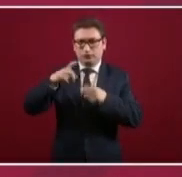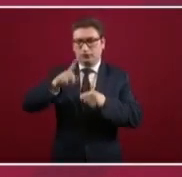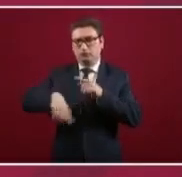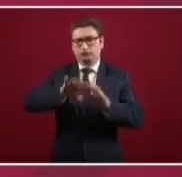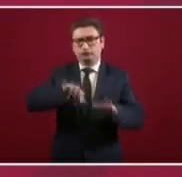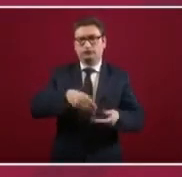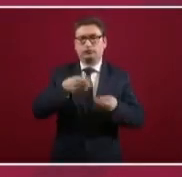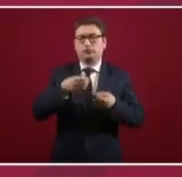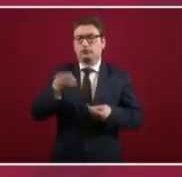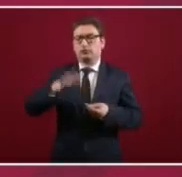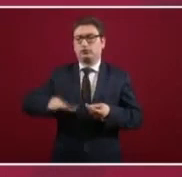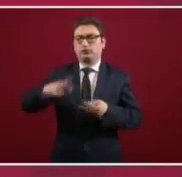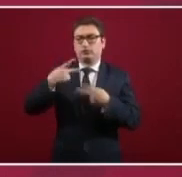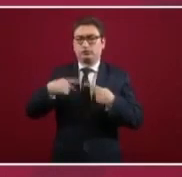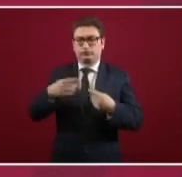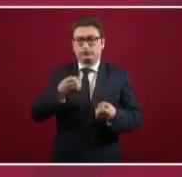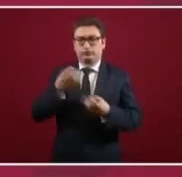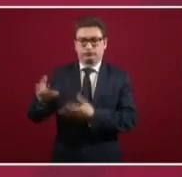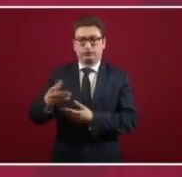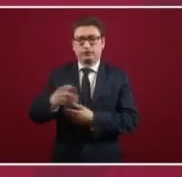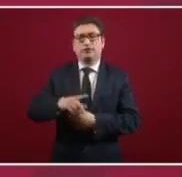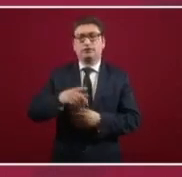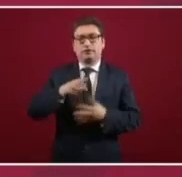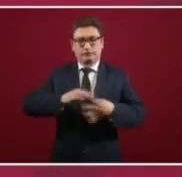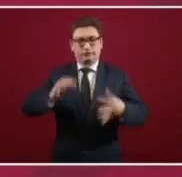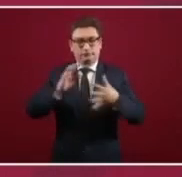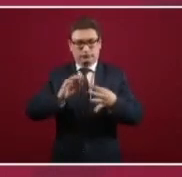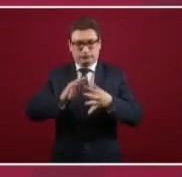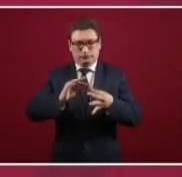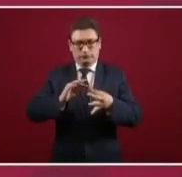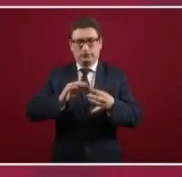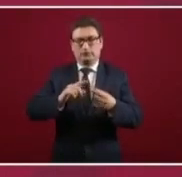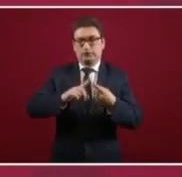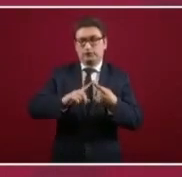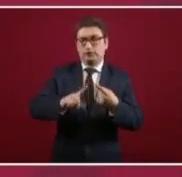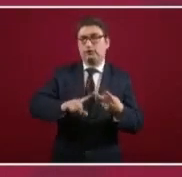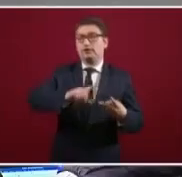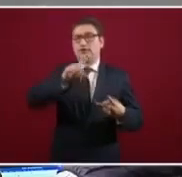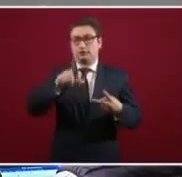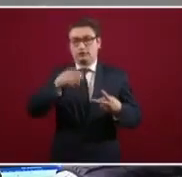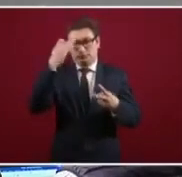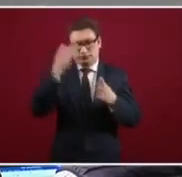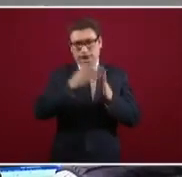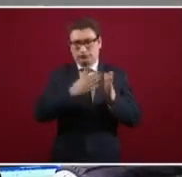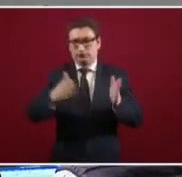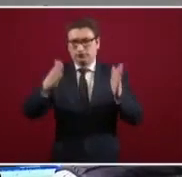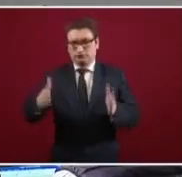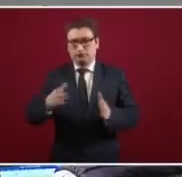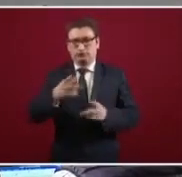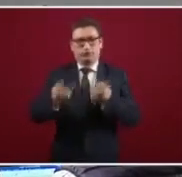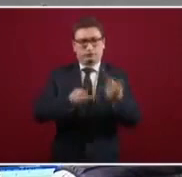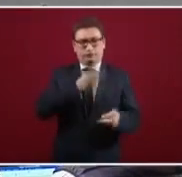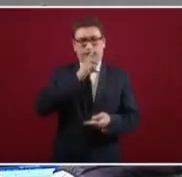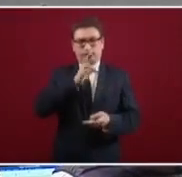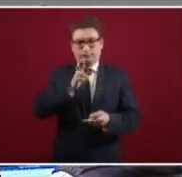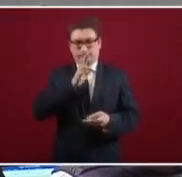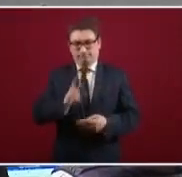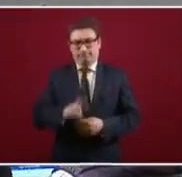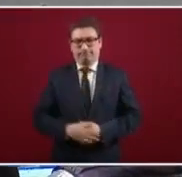y luego ya entramos a lo de la línea del tiempo y las preguntas y las respuestas